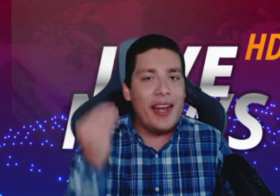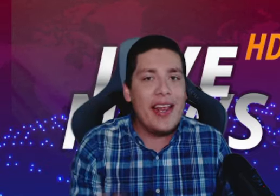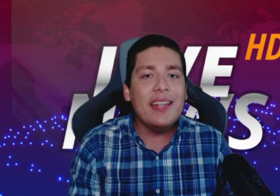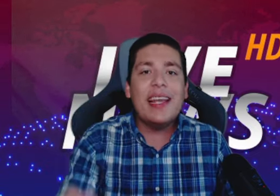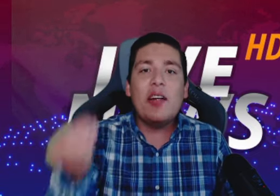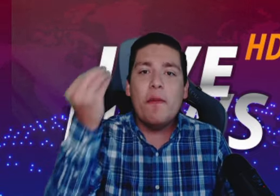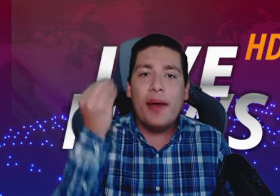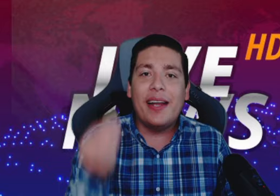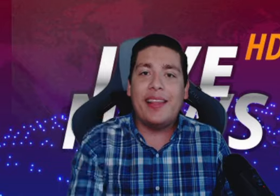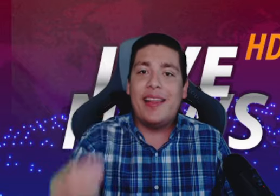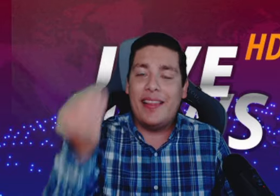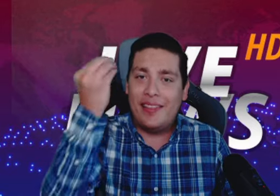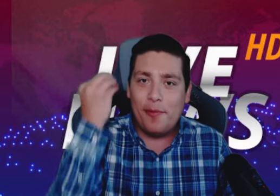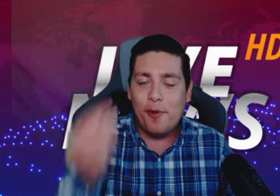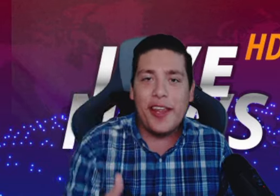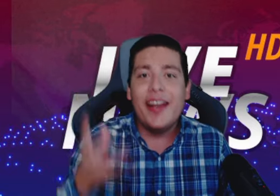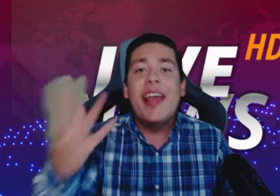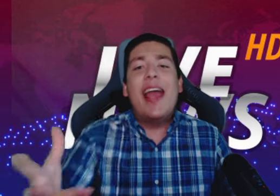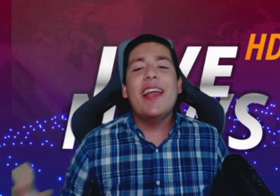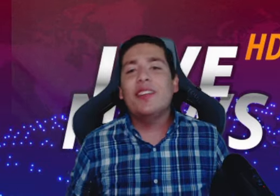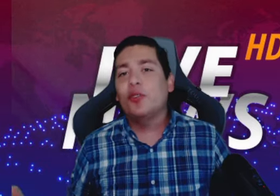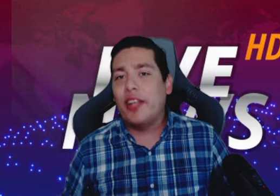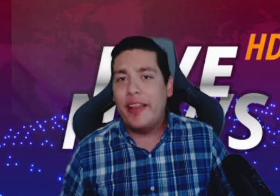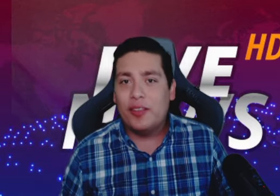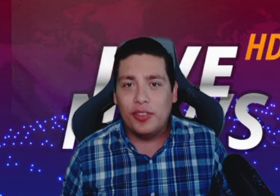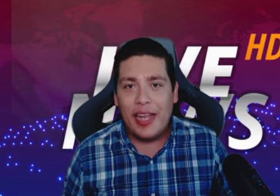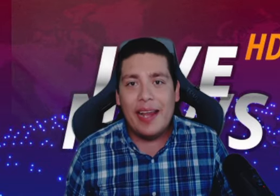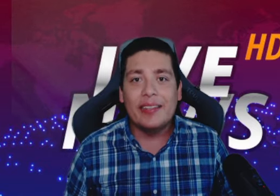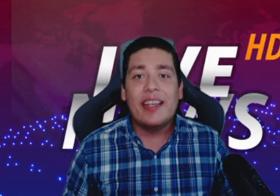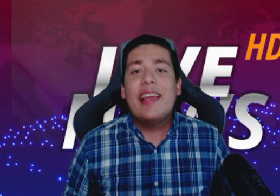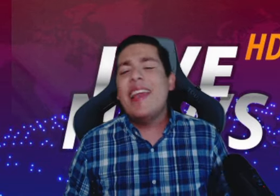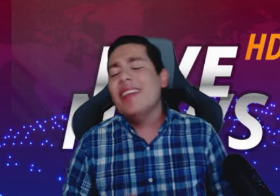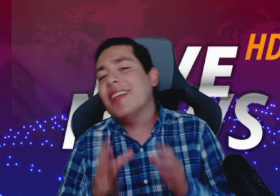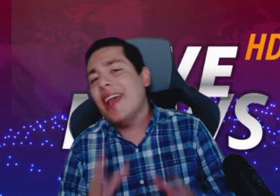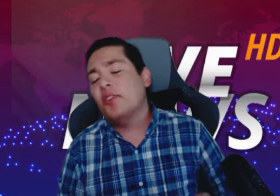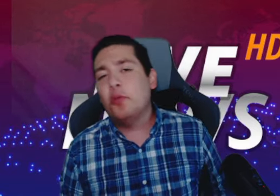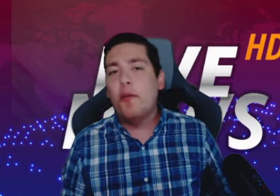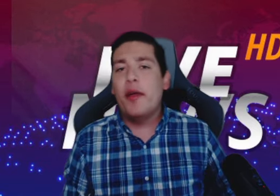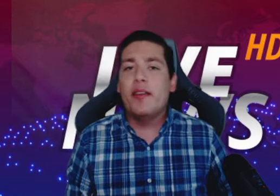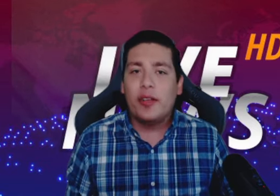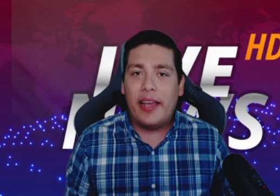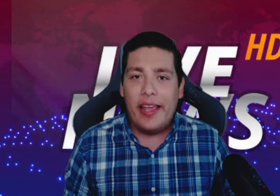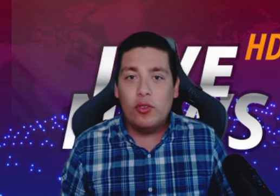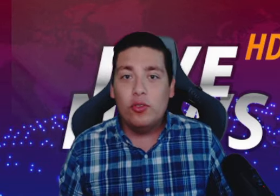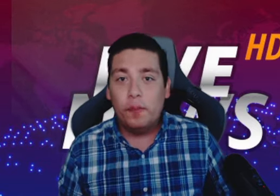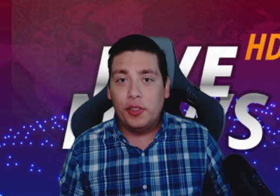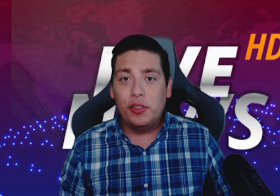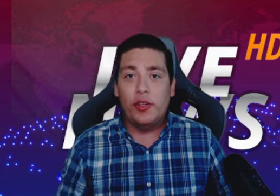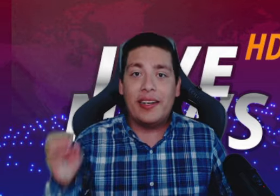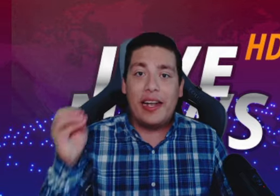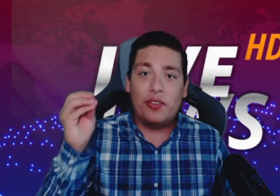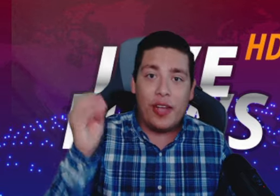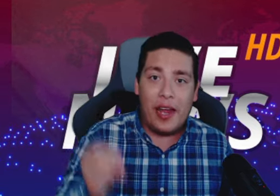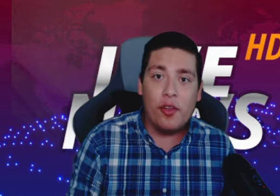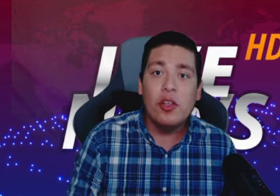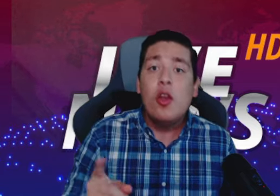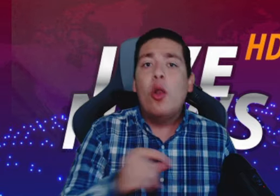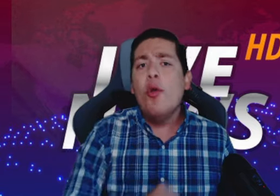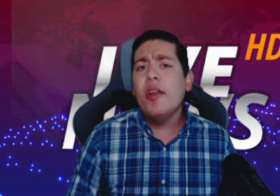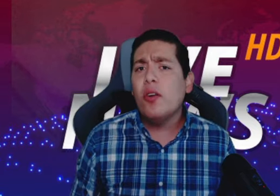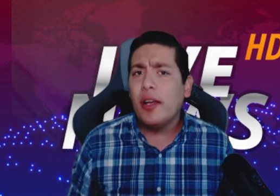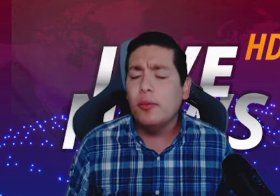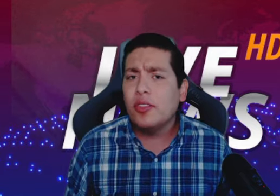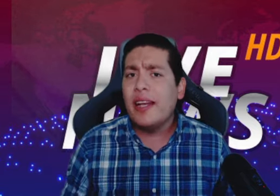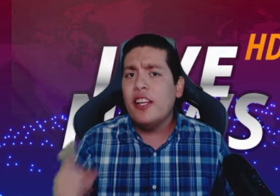las tonterías que comparten y distribuyen en sus redes sociales. Y es que ya estuvo bueno que estos opositores reaccionarios